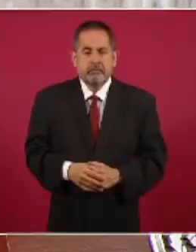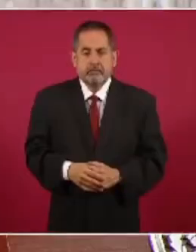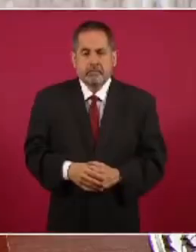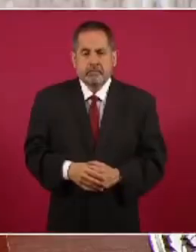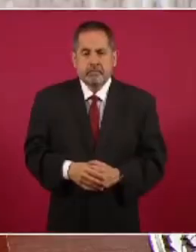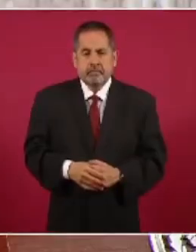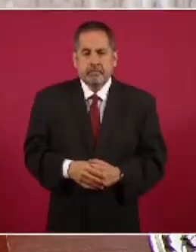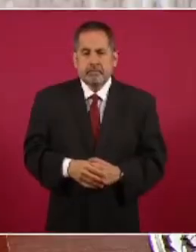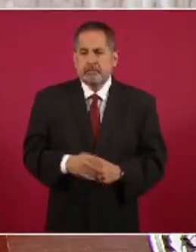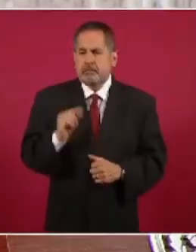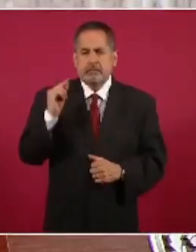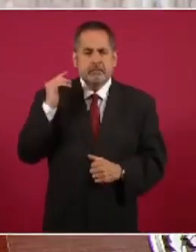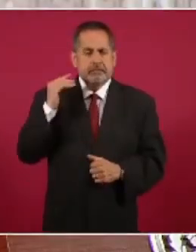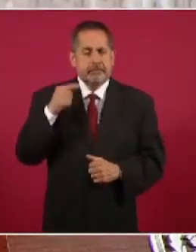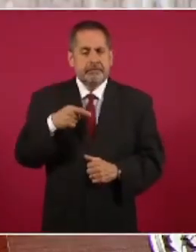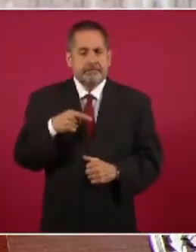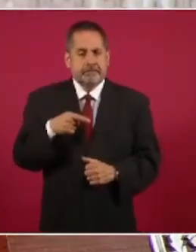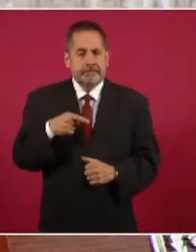Ahora,